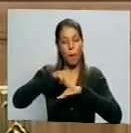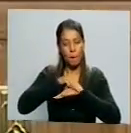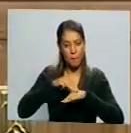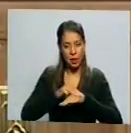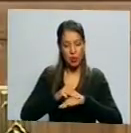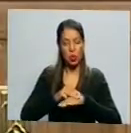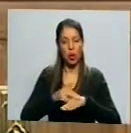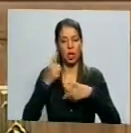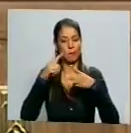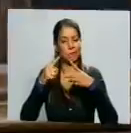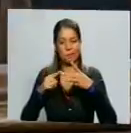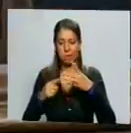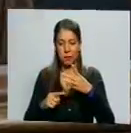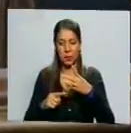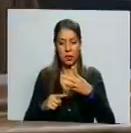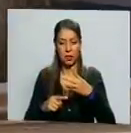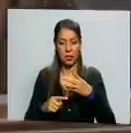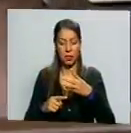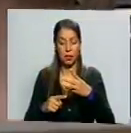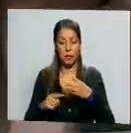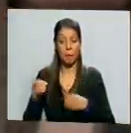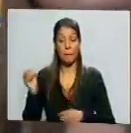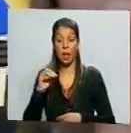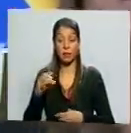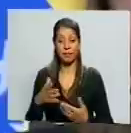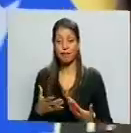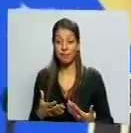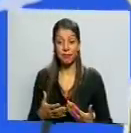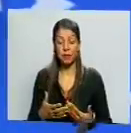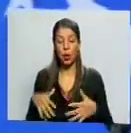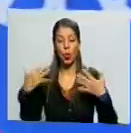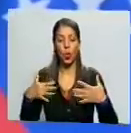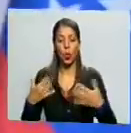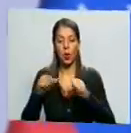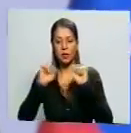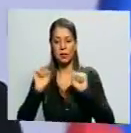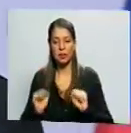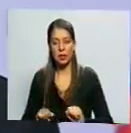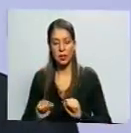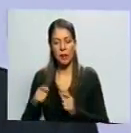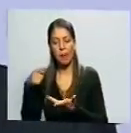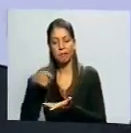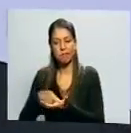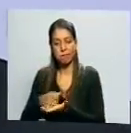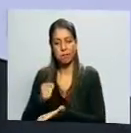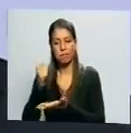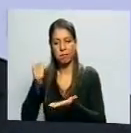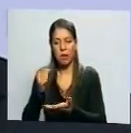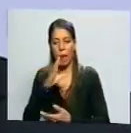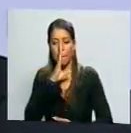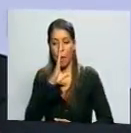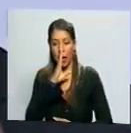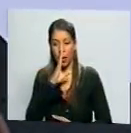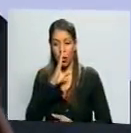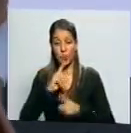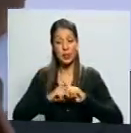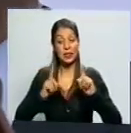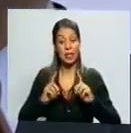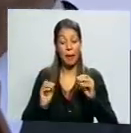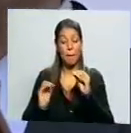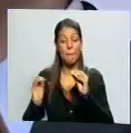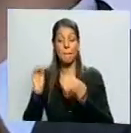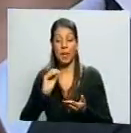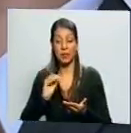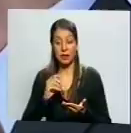emisiones. Eso es más que todo el sistema de financiamiento de la banca. Eso es